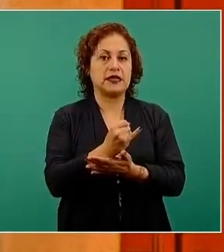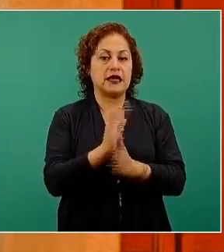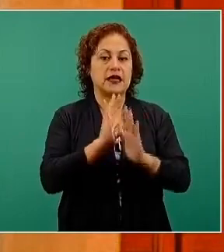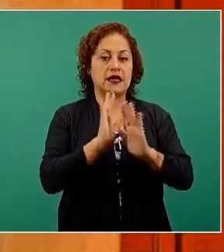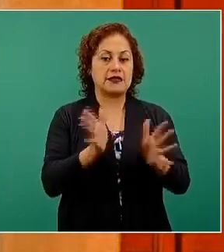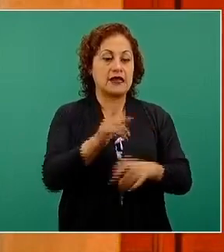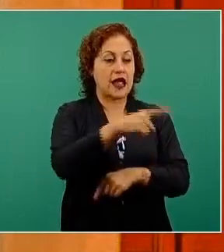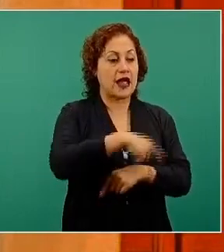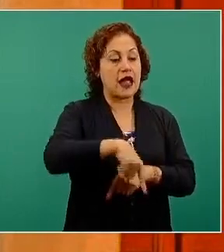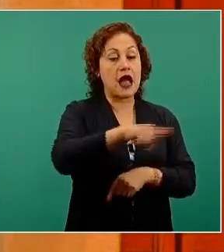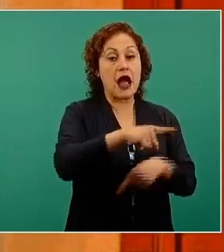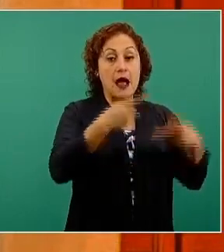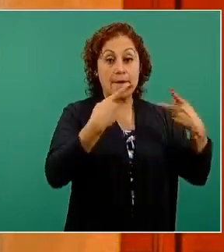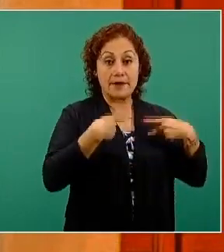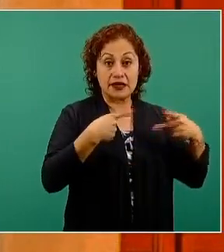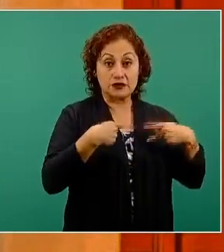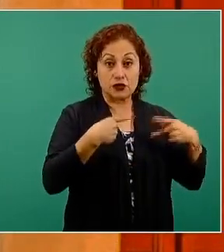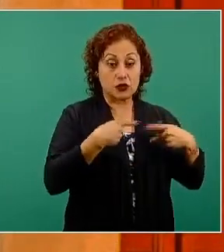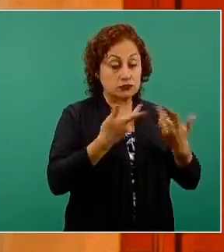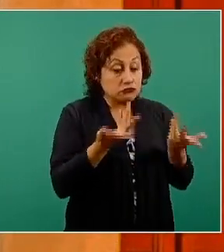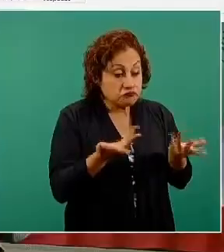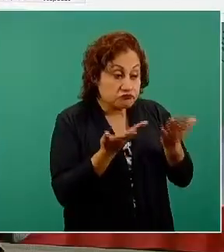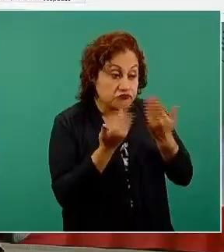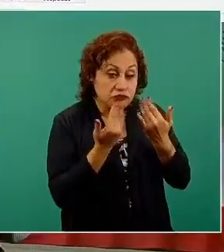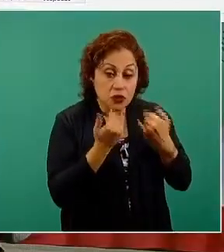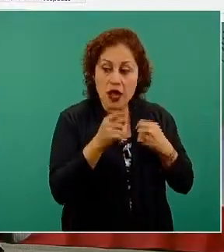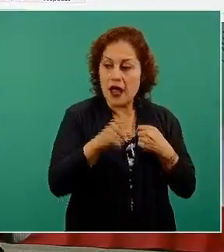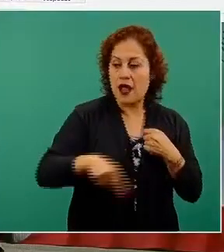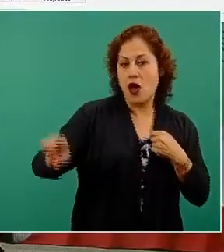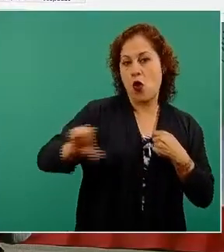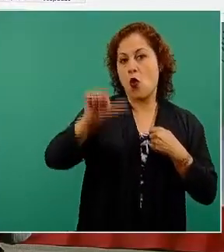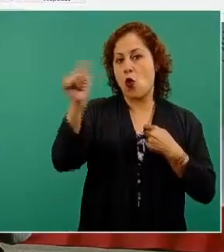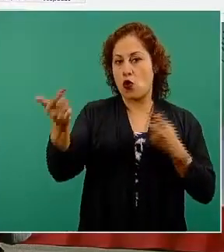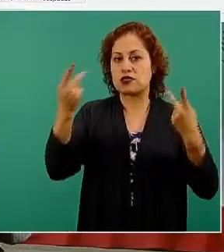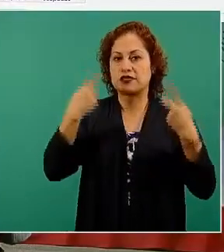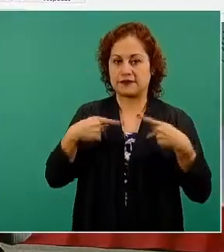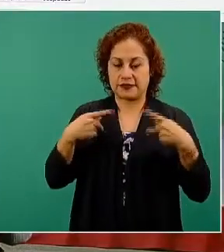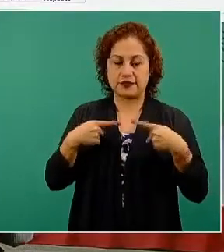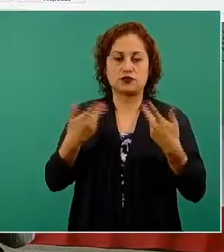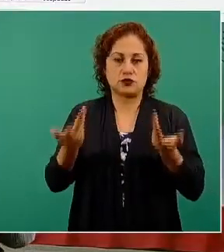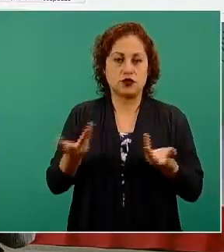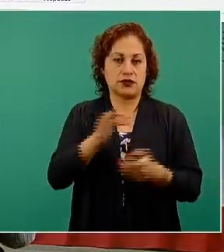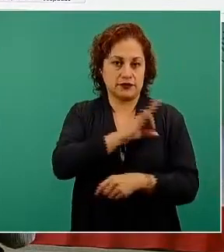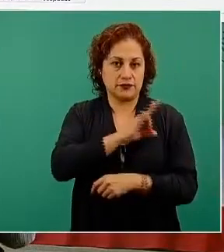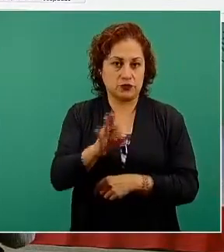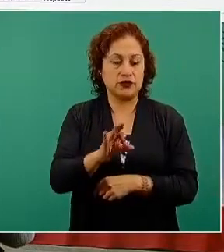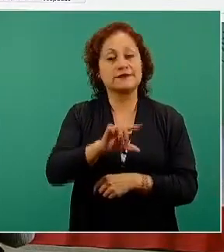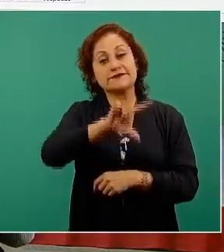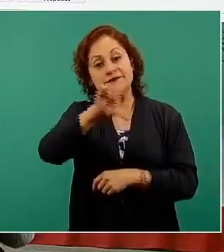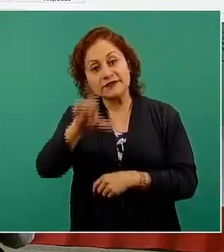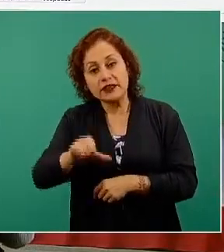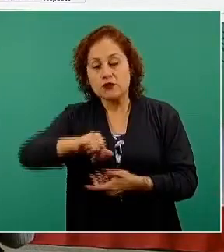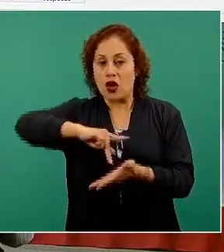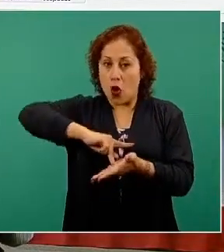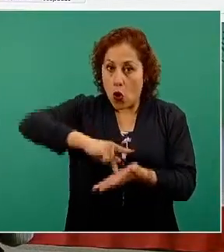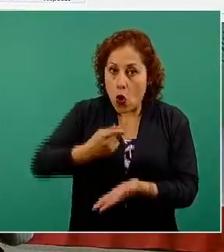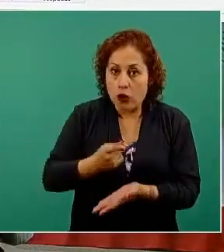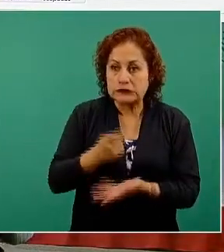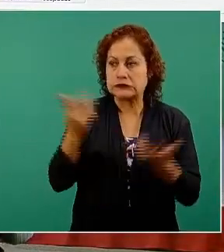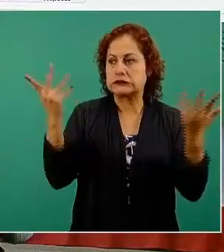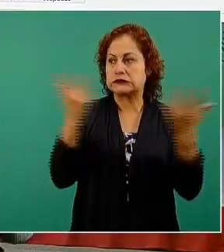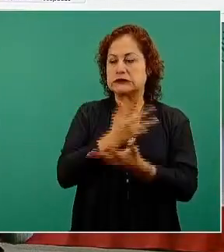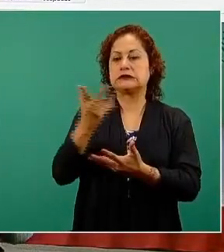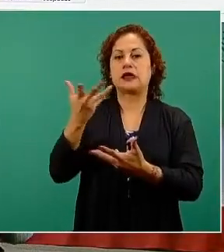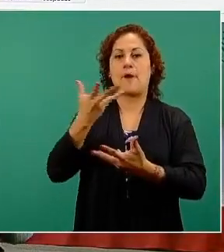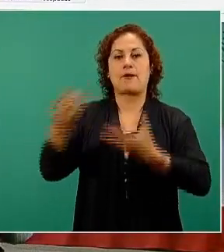dar capacidad hospitalaria de atención COVID. Cuando nuevamente tuvimos el ascenso, tuvimos que detener otra vez el proceso